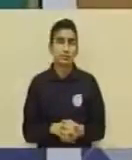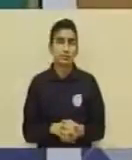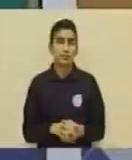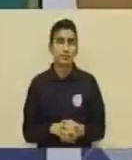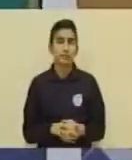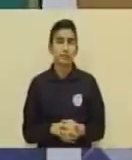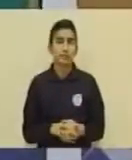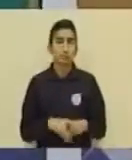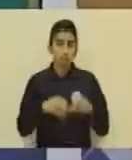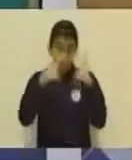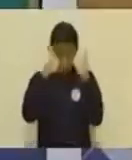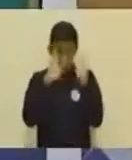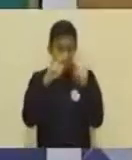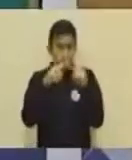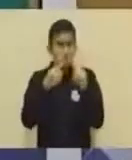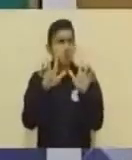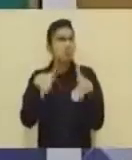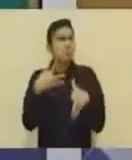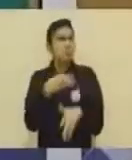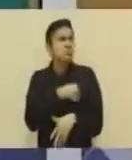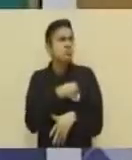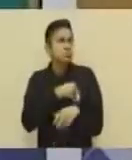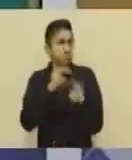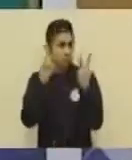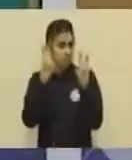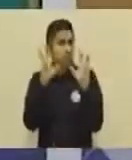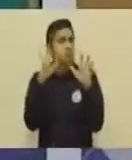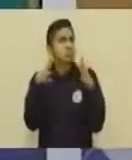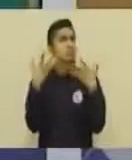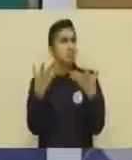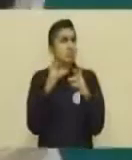Bueno, entonces, ¿qué queremos sacar nosotros con ese resultado?